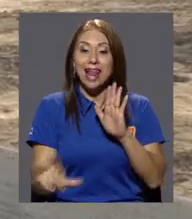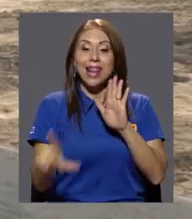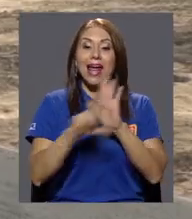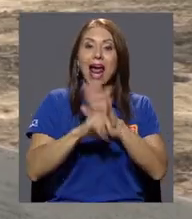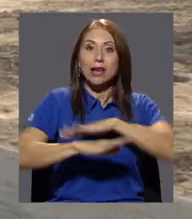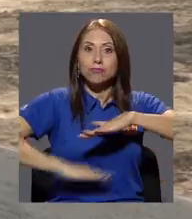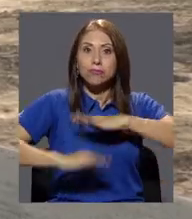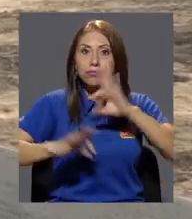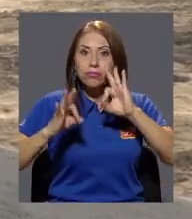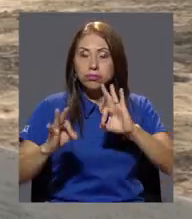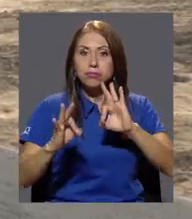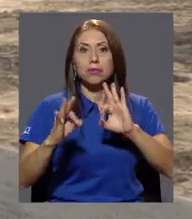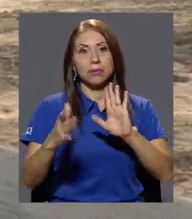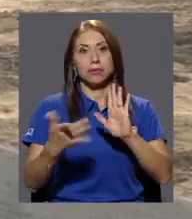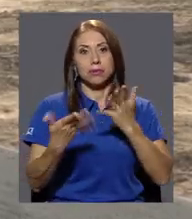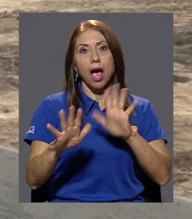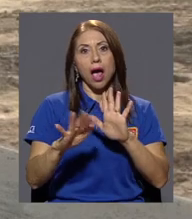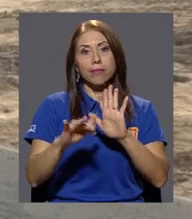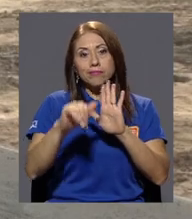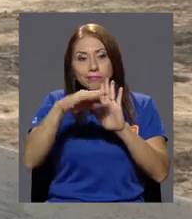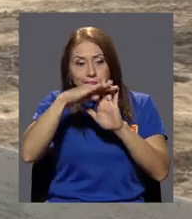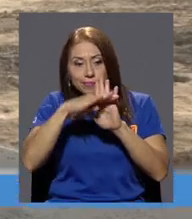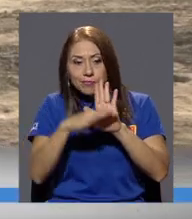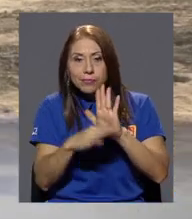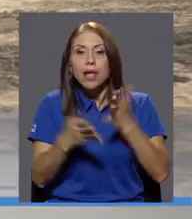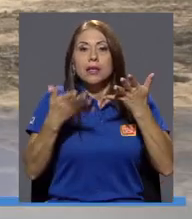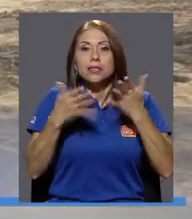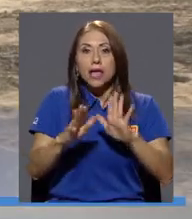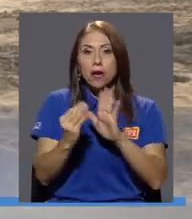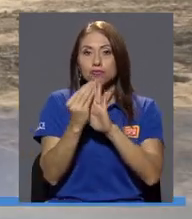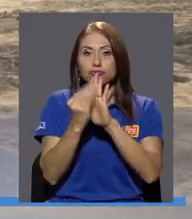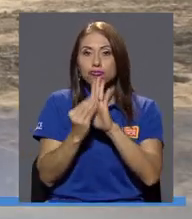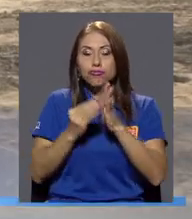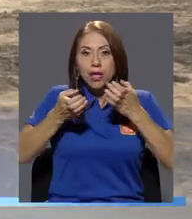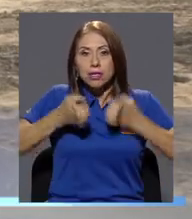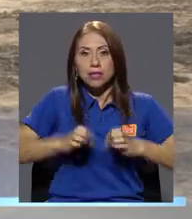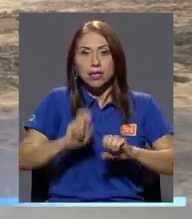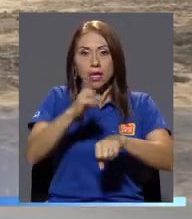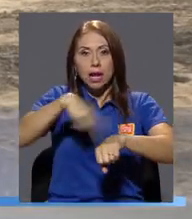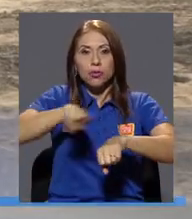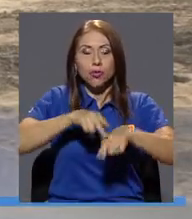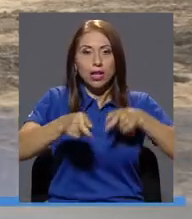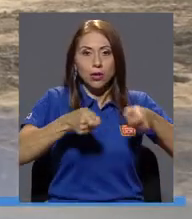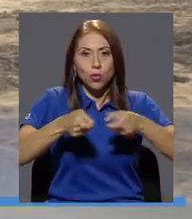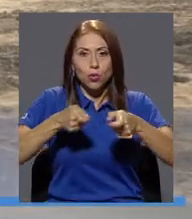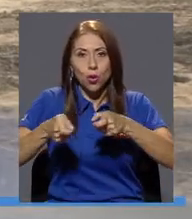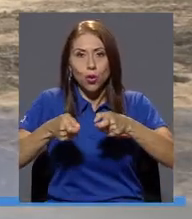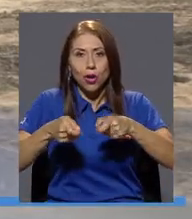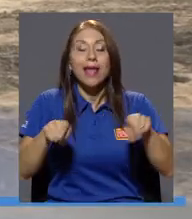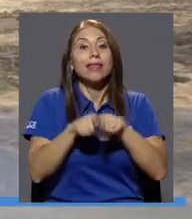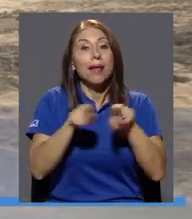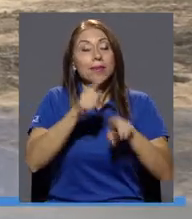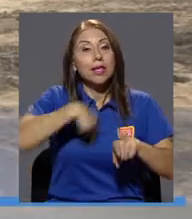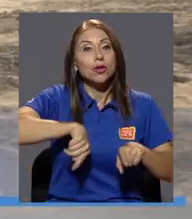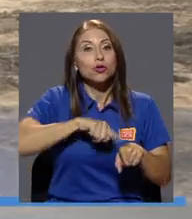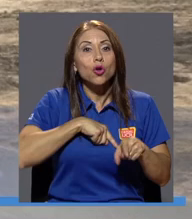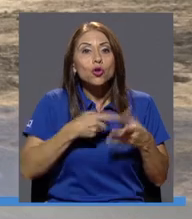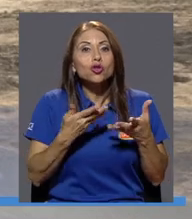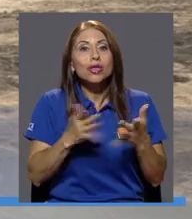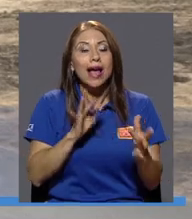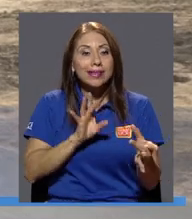y con normativa. Estamos desarrollando la Estrategia Nacional de Control. Igualmente estamos haciendo alianzas para